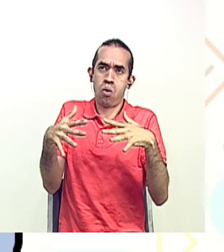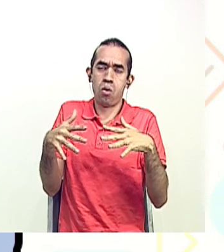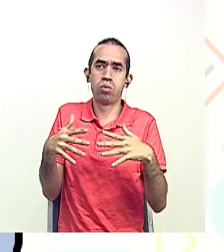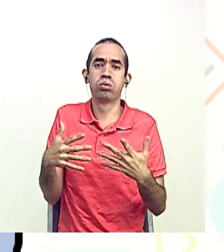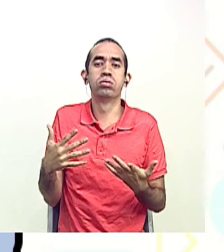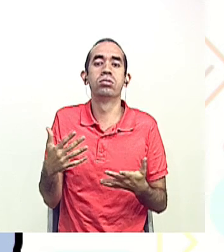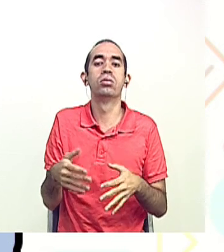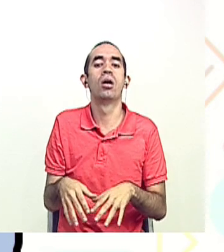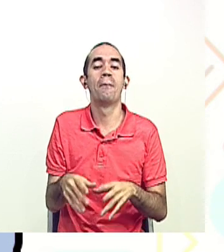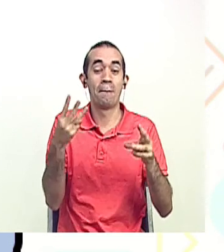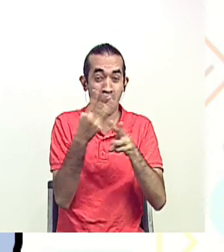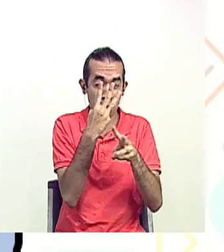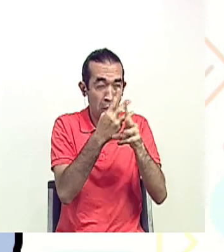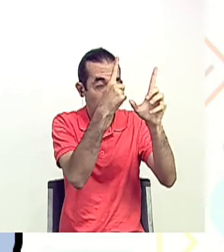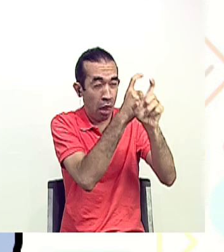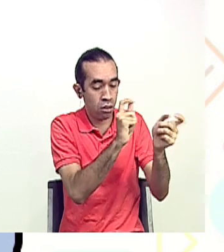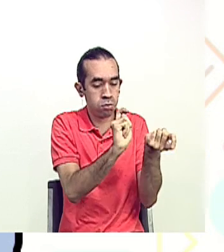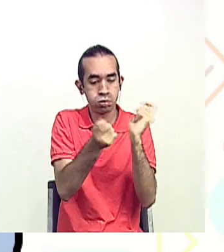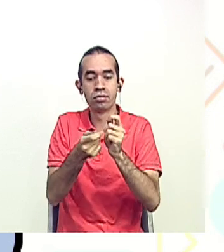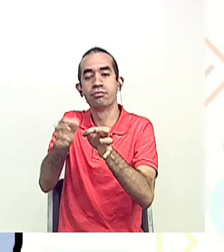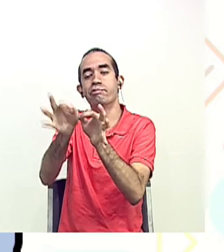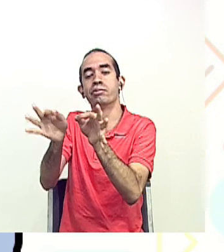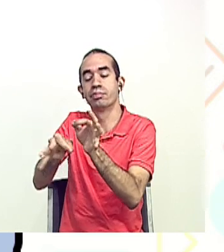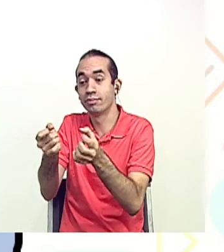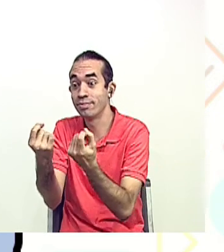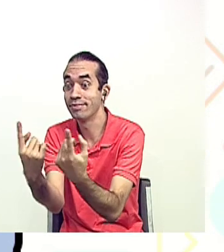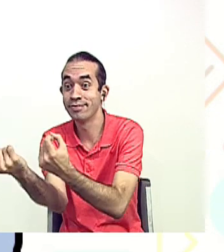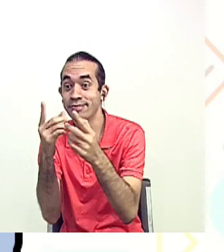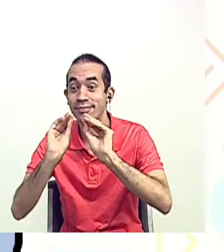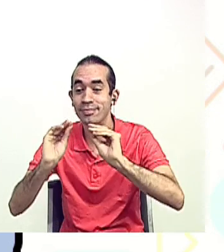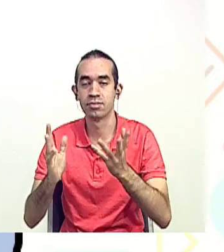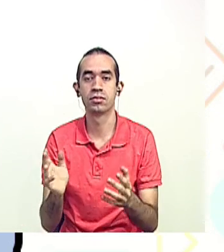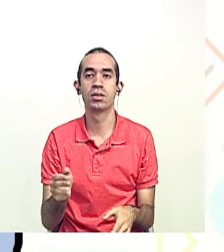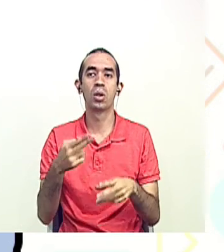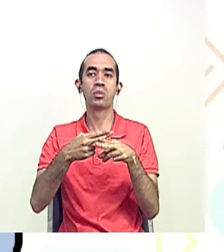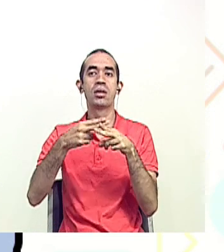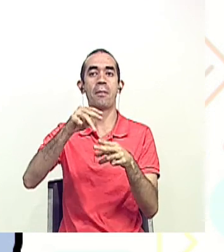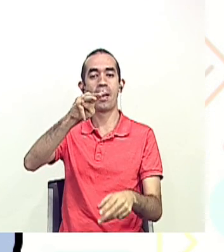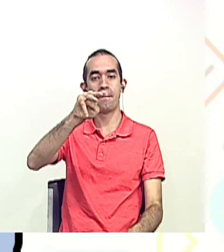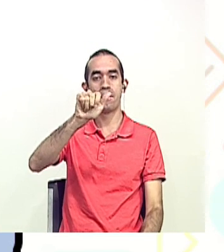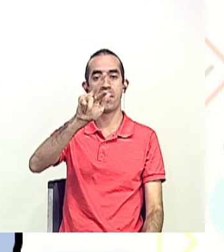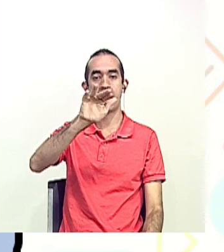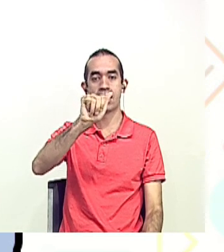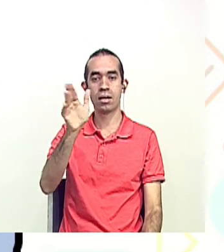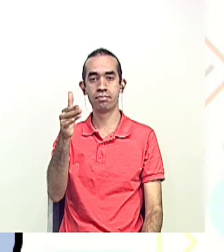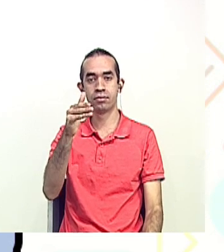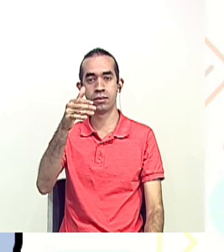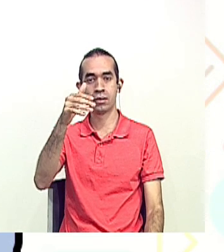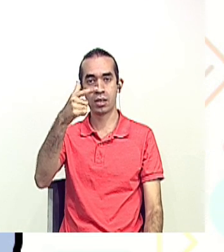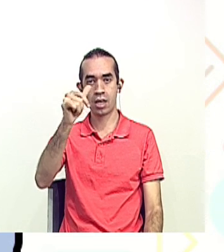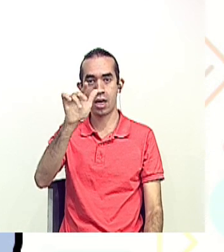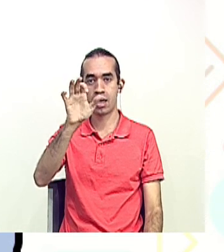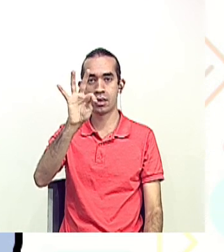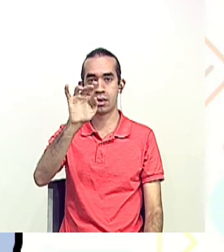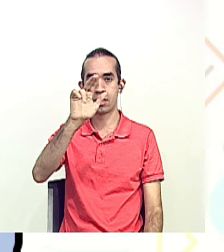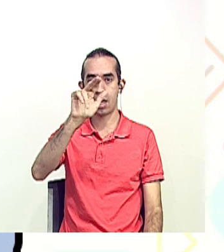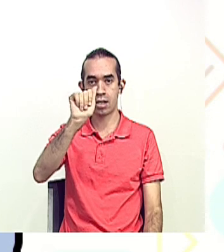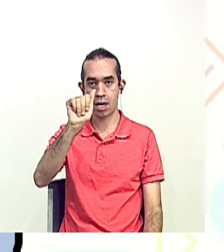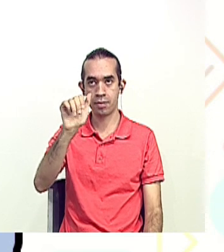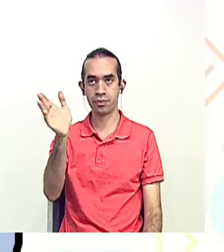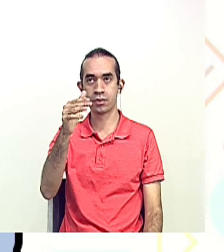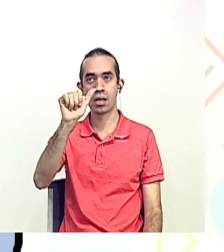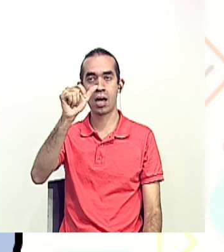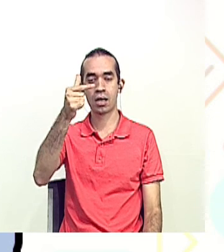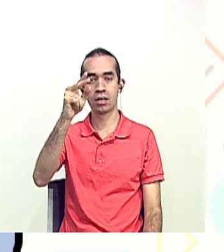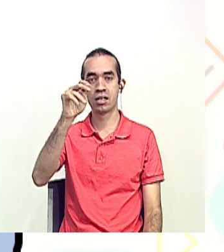por hacer de la matemática algo sencillo. Su nombre es María Gaetana Agnesi y en ella se